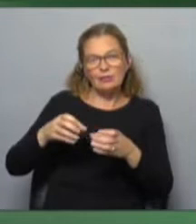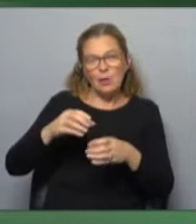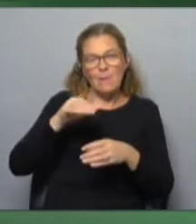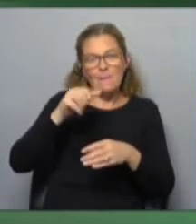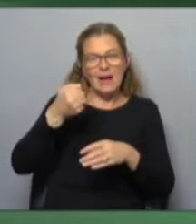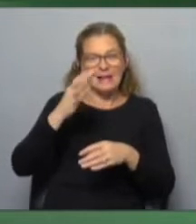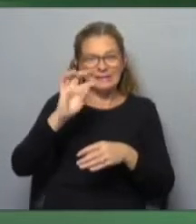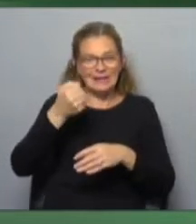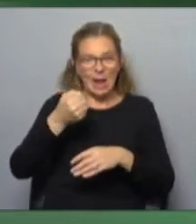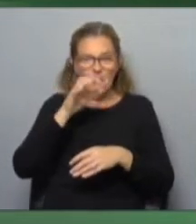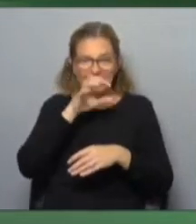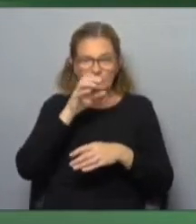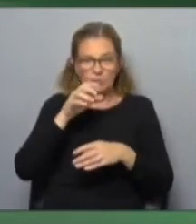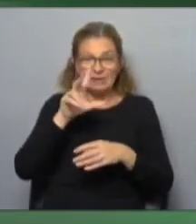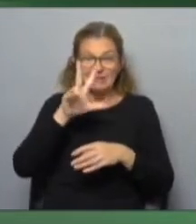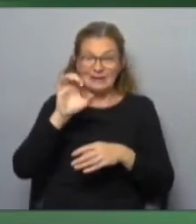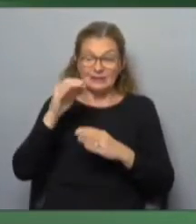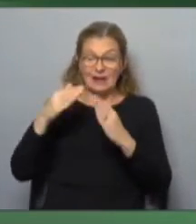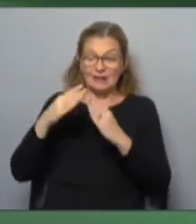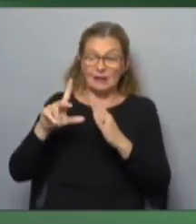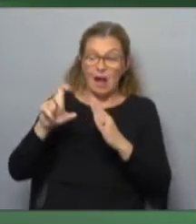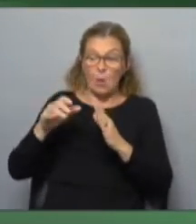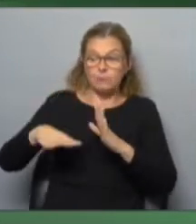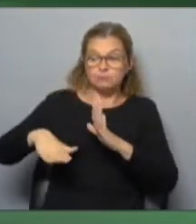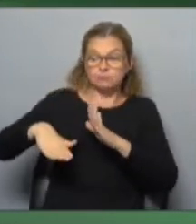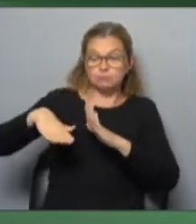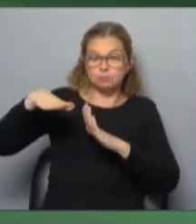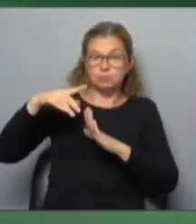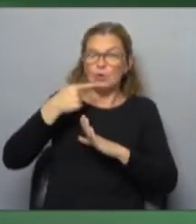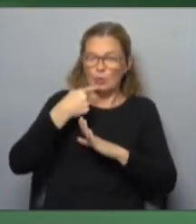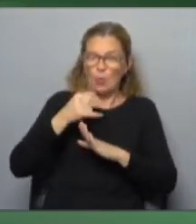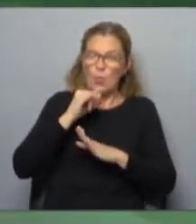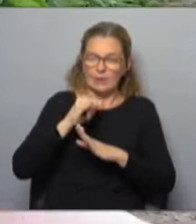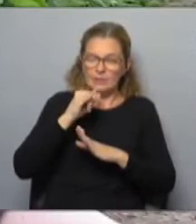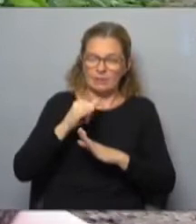300 hogares que se inundan cuando llueve, como lo reflejan los siguientes testimonios.